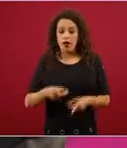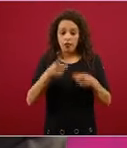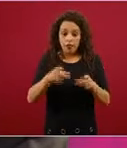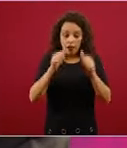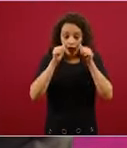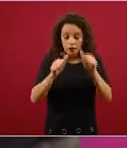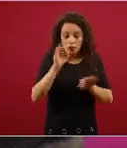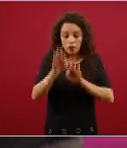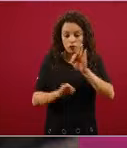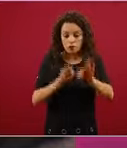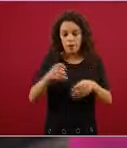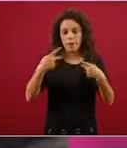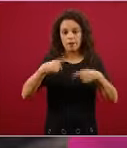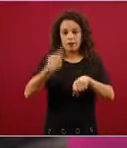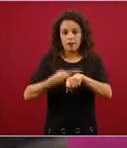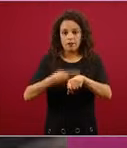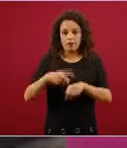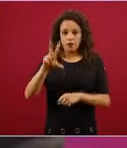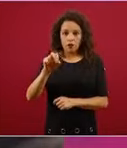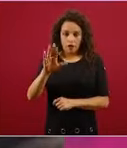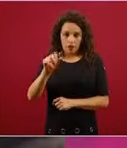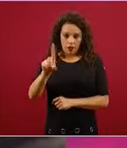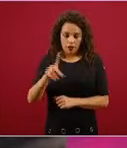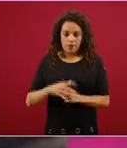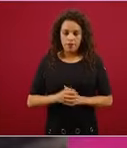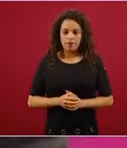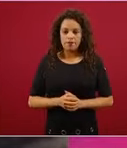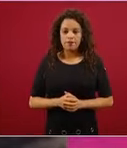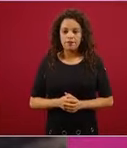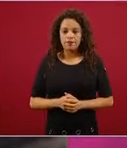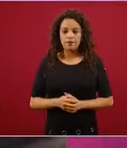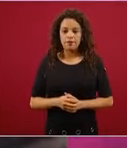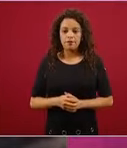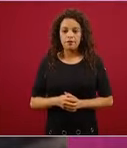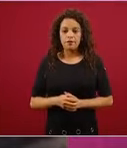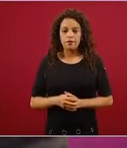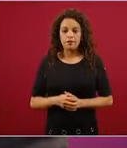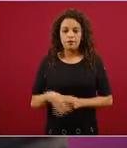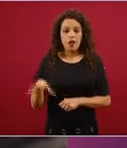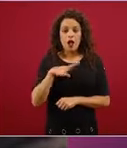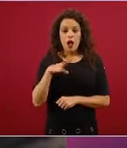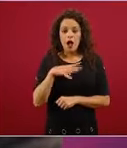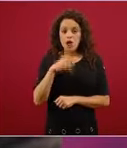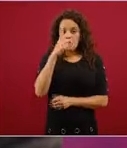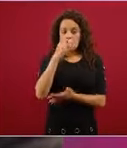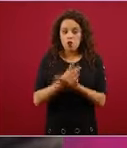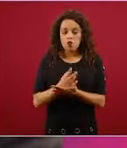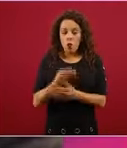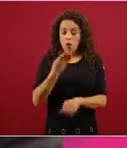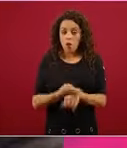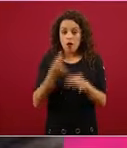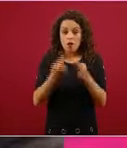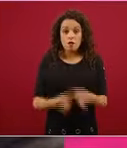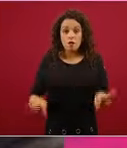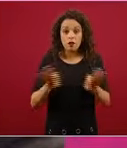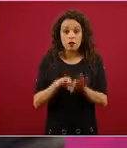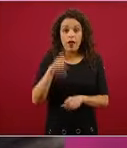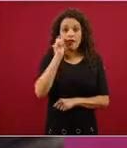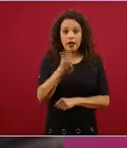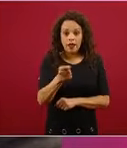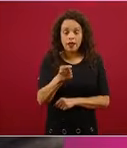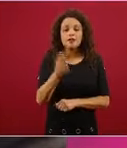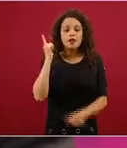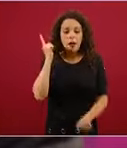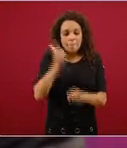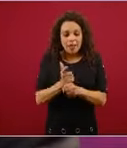COVID. Hay un momento de oportunidad crucial que en mucho tiene que ver con la detección oportuna del problema. Con